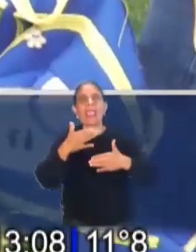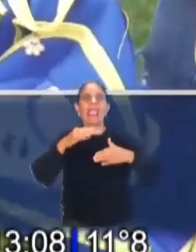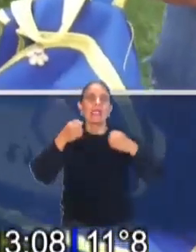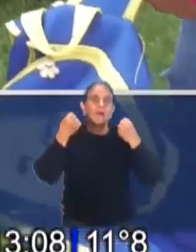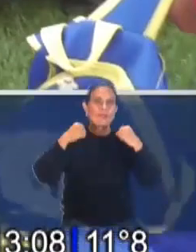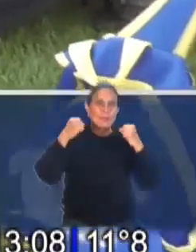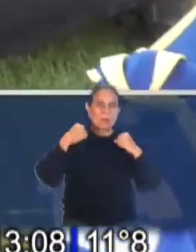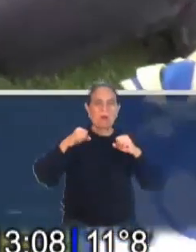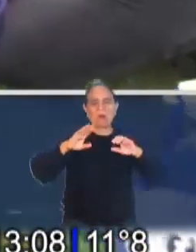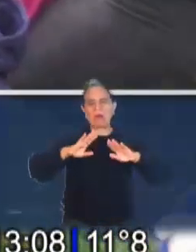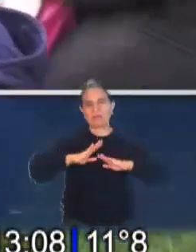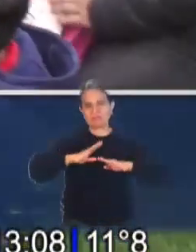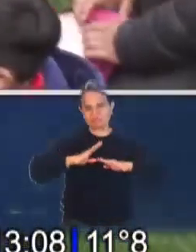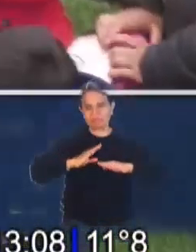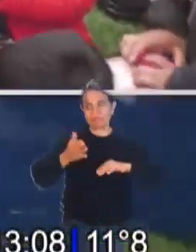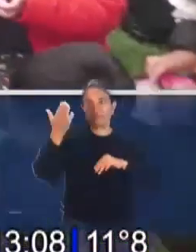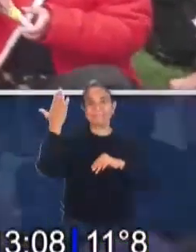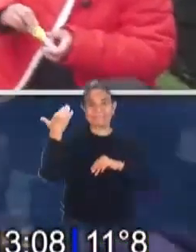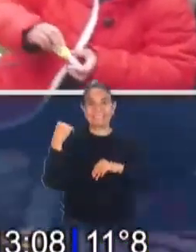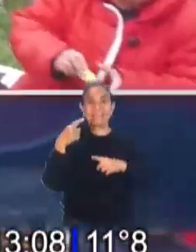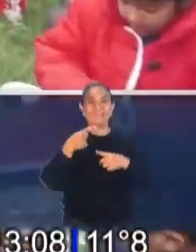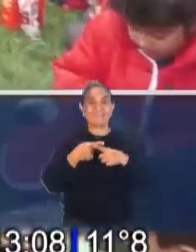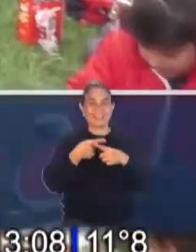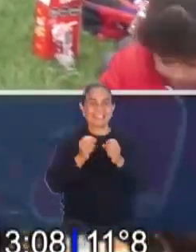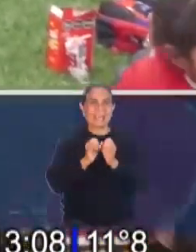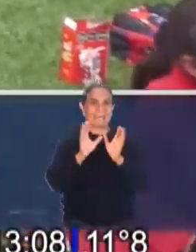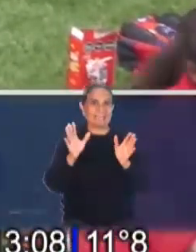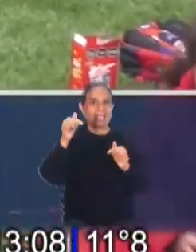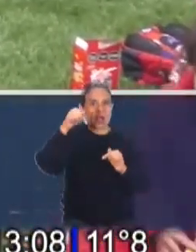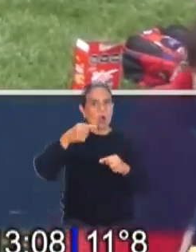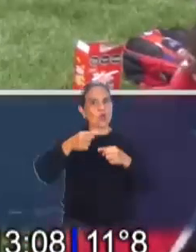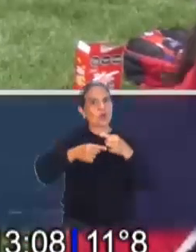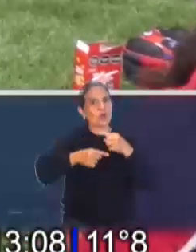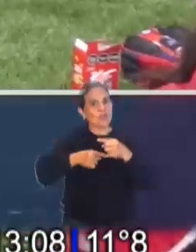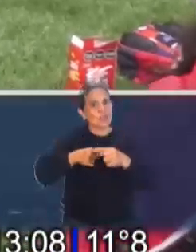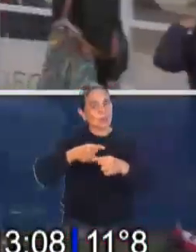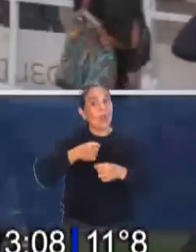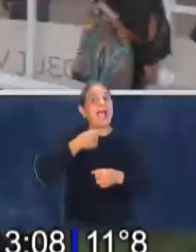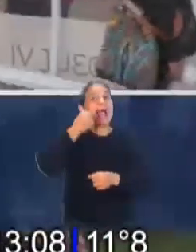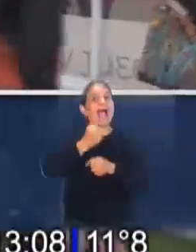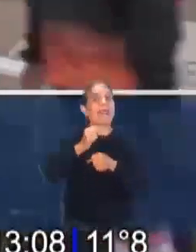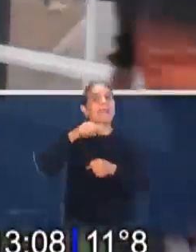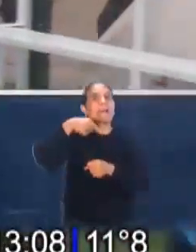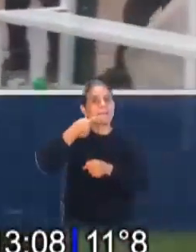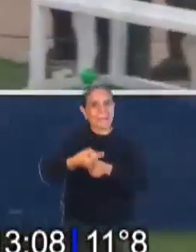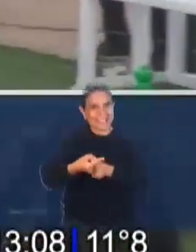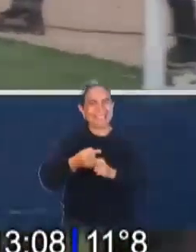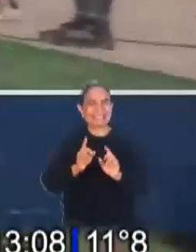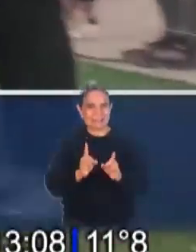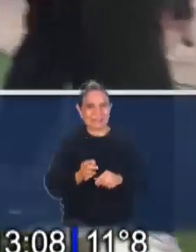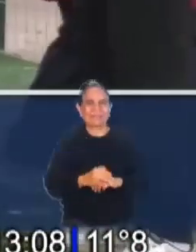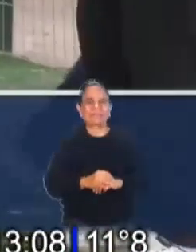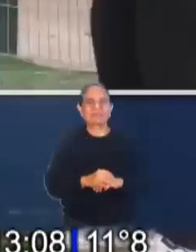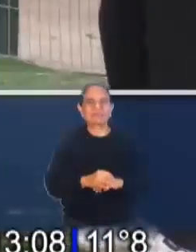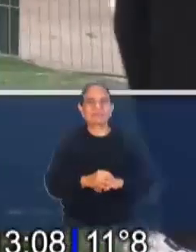Los festejos comenzaron ayer, continuarán hoy y se extenderán hasta mañana. Las